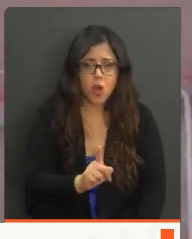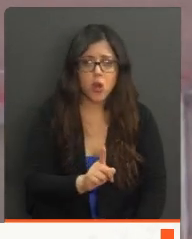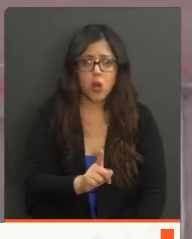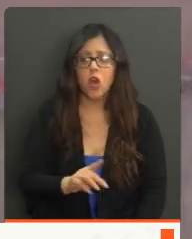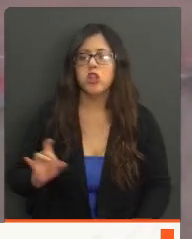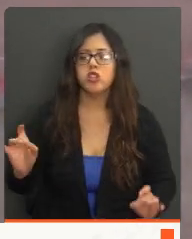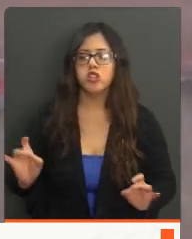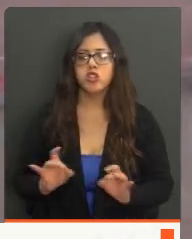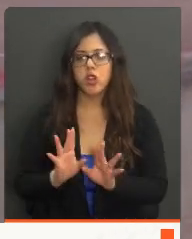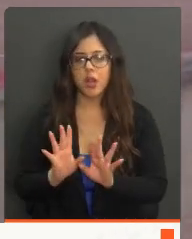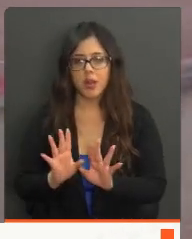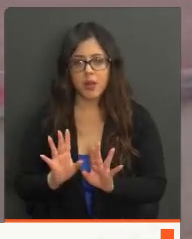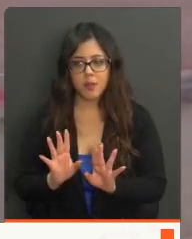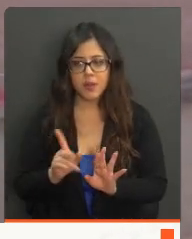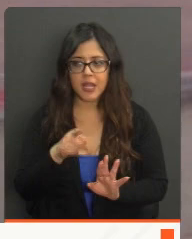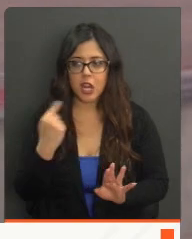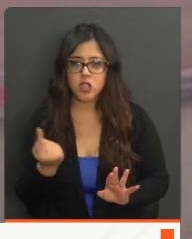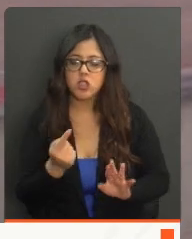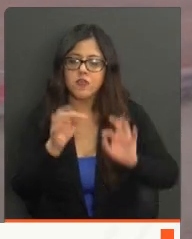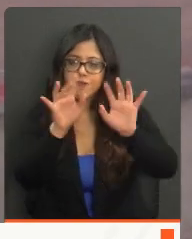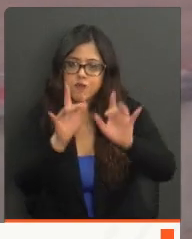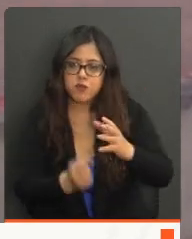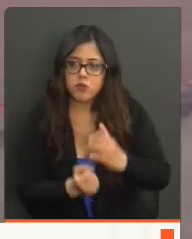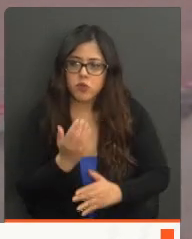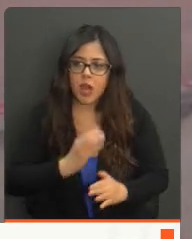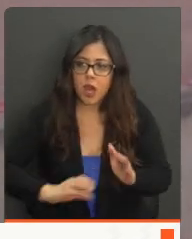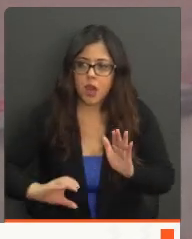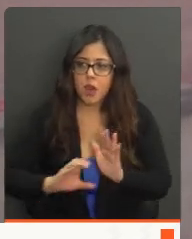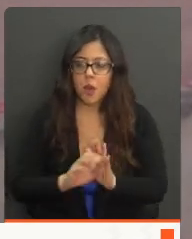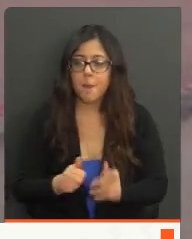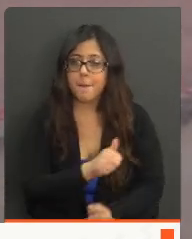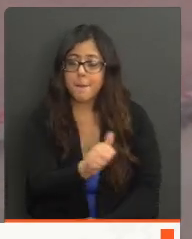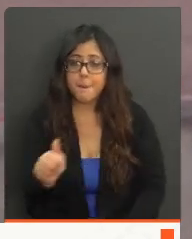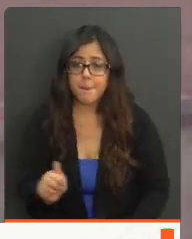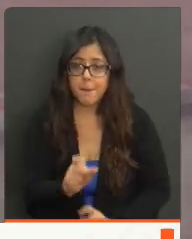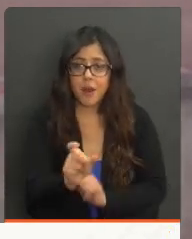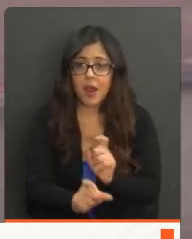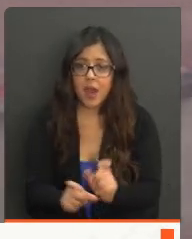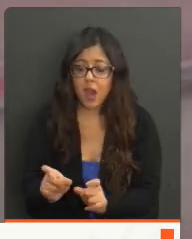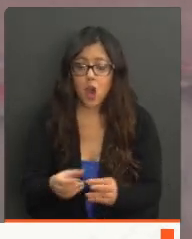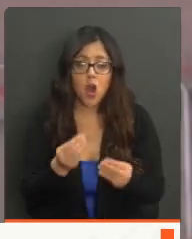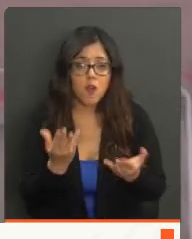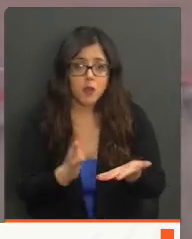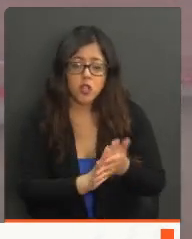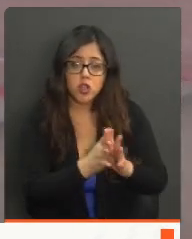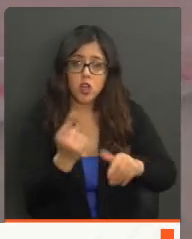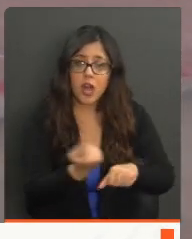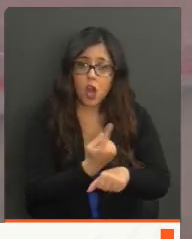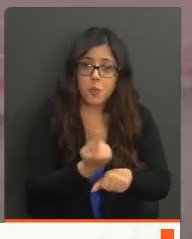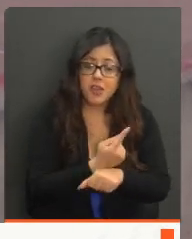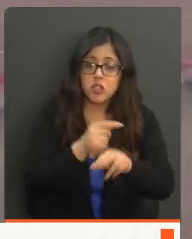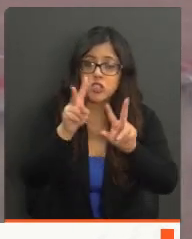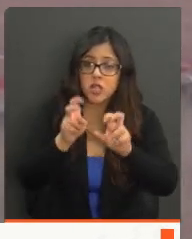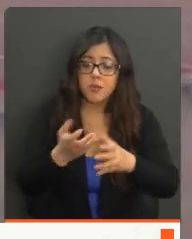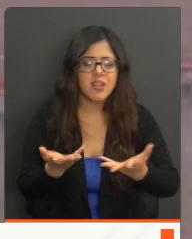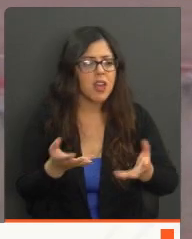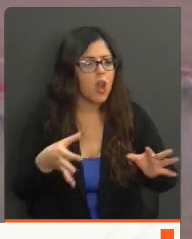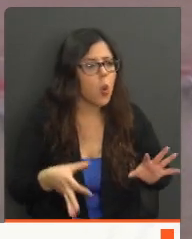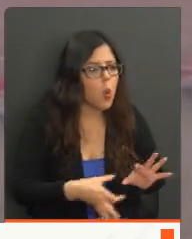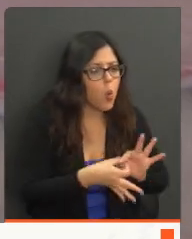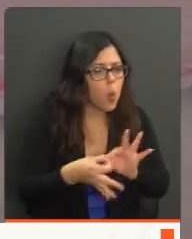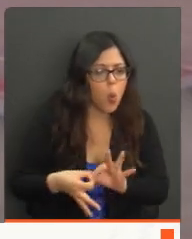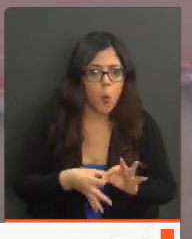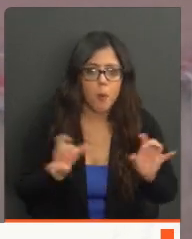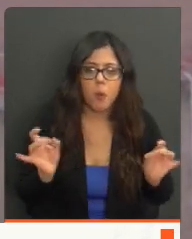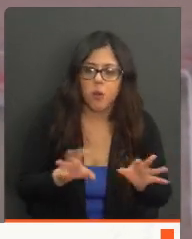medida en que estamos escribiendo una constitución para todos y todas, todas las conversaciones sobre qué cosa nos une, qué cosa nos pudiese